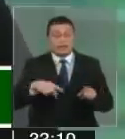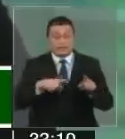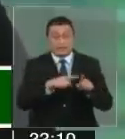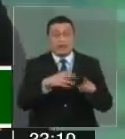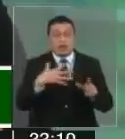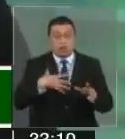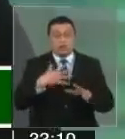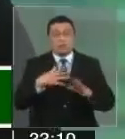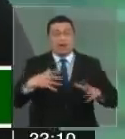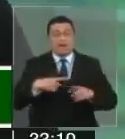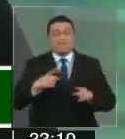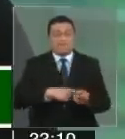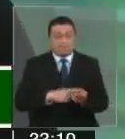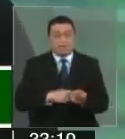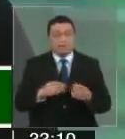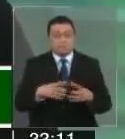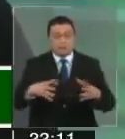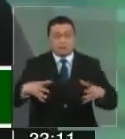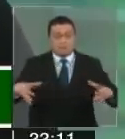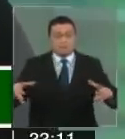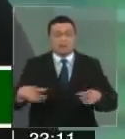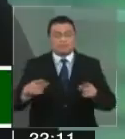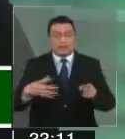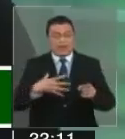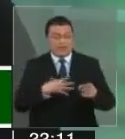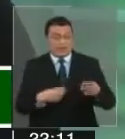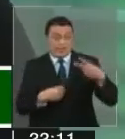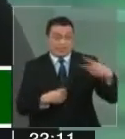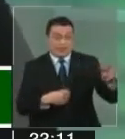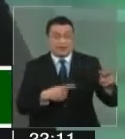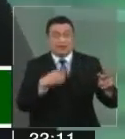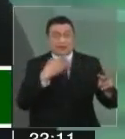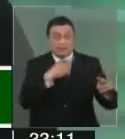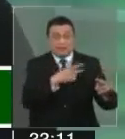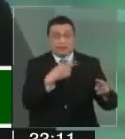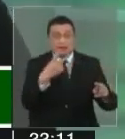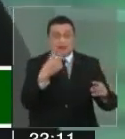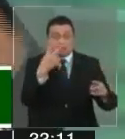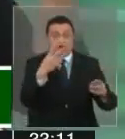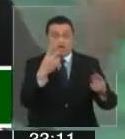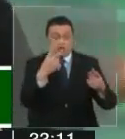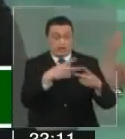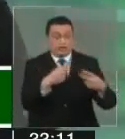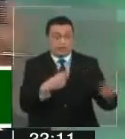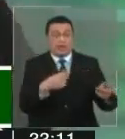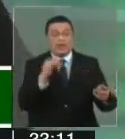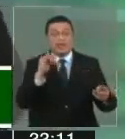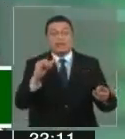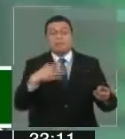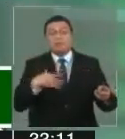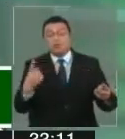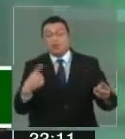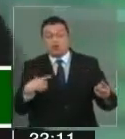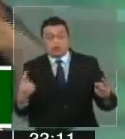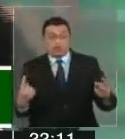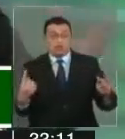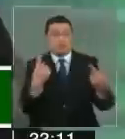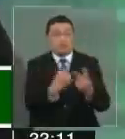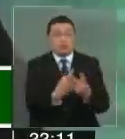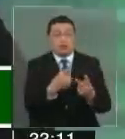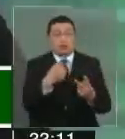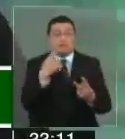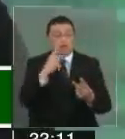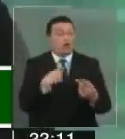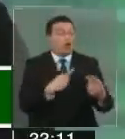ganas de hacer familia. Uh-huh. Teníamos las hijas de él, Francisca, la Javi y Cristóbal, pero no teníamos